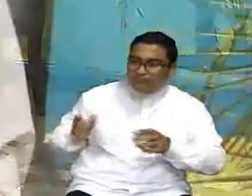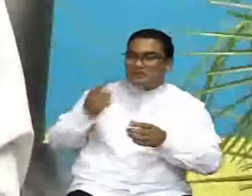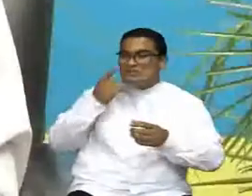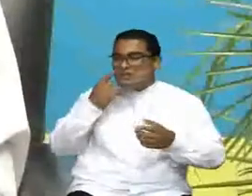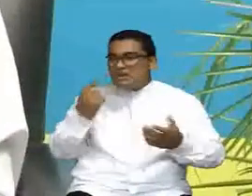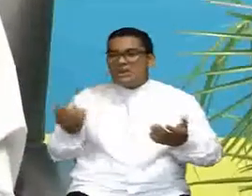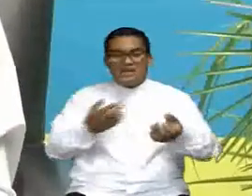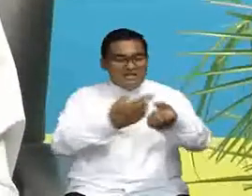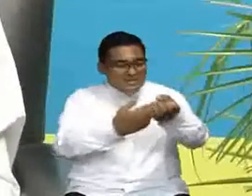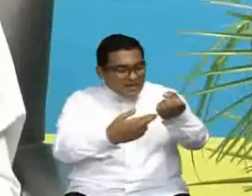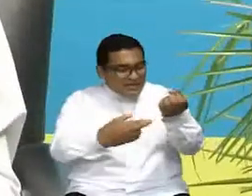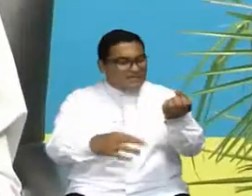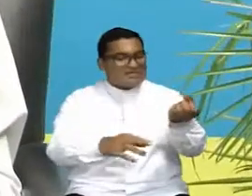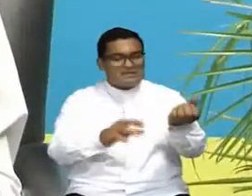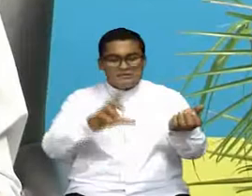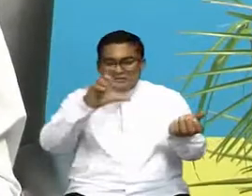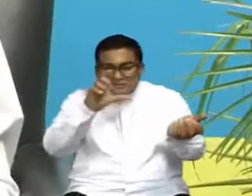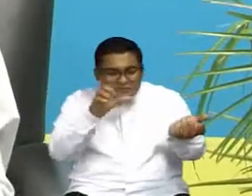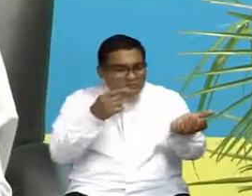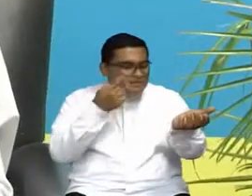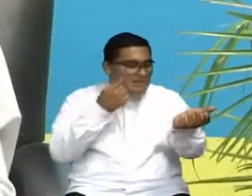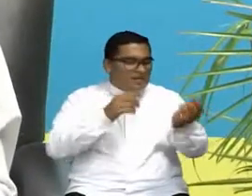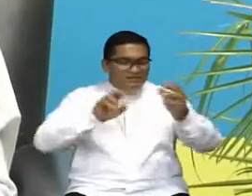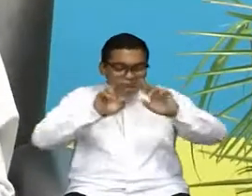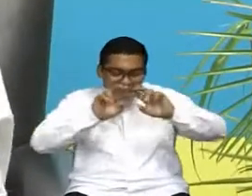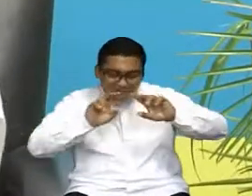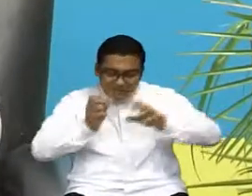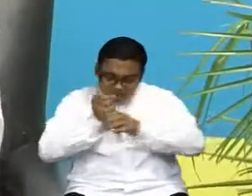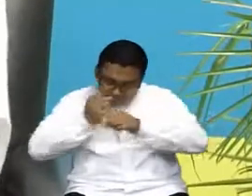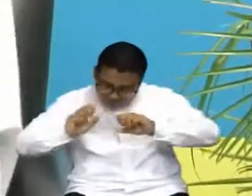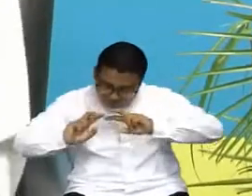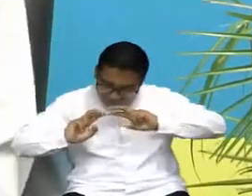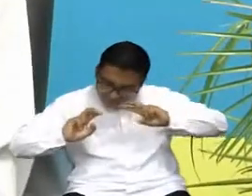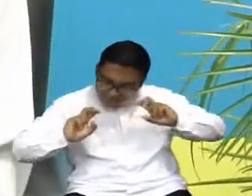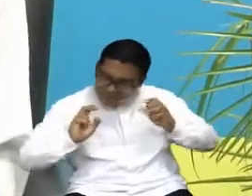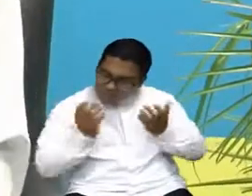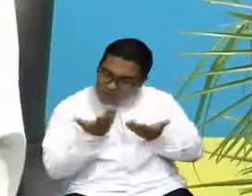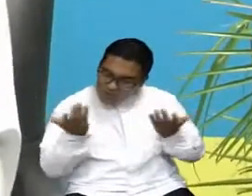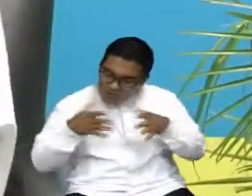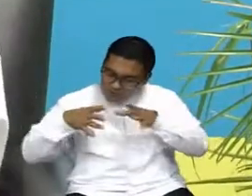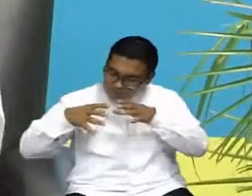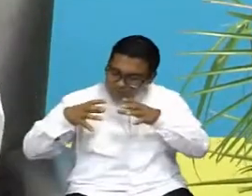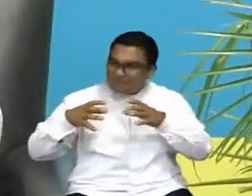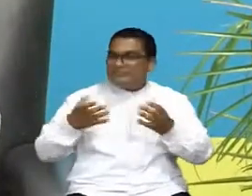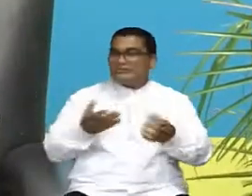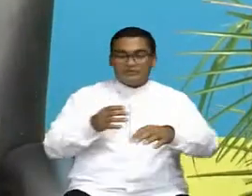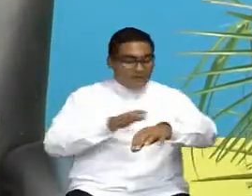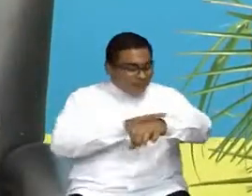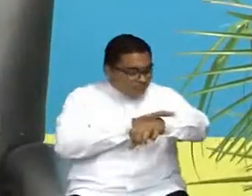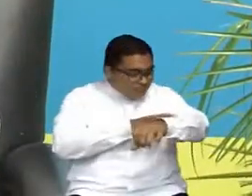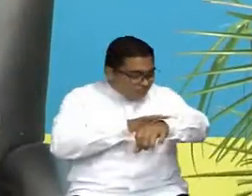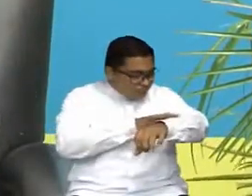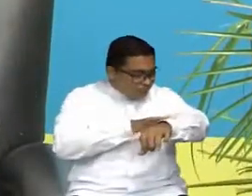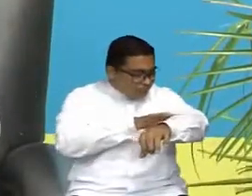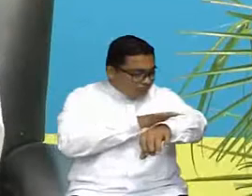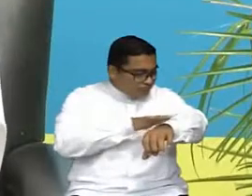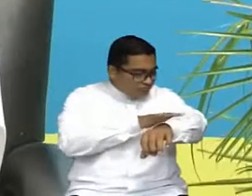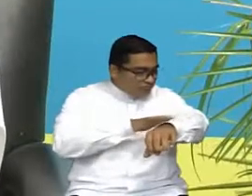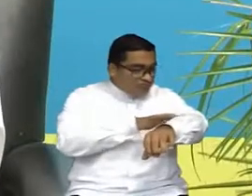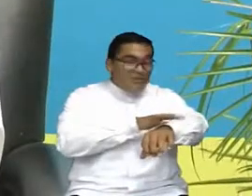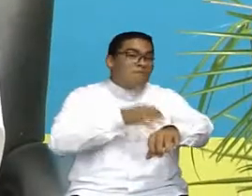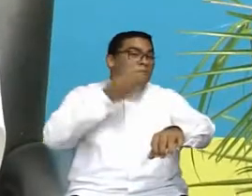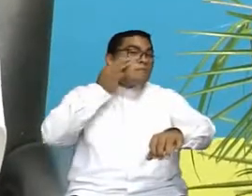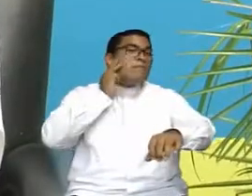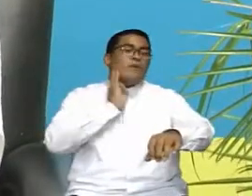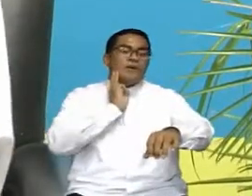de coagulación, ver cómo están las plaquetas, ver cómo es la lesión, porque no todo lo que sea